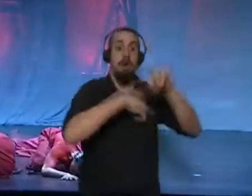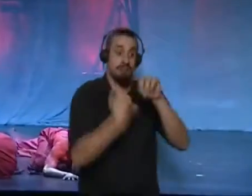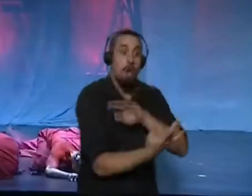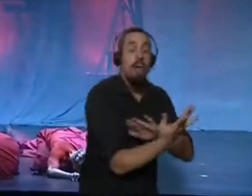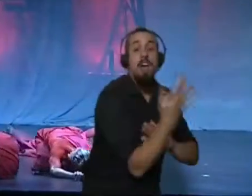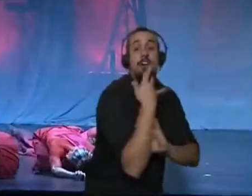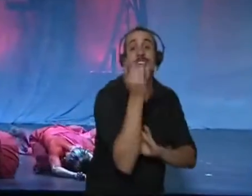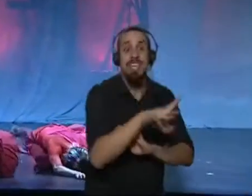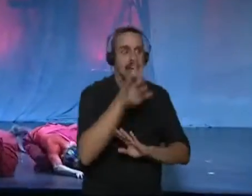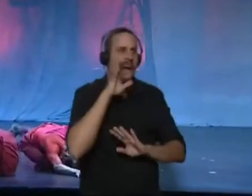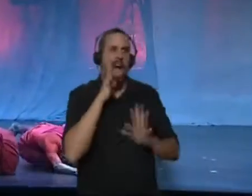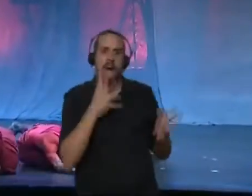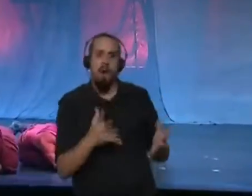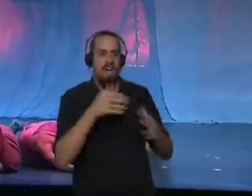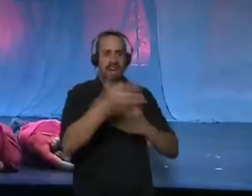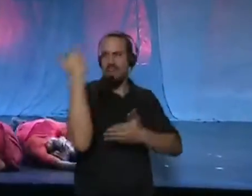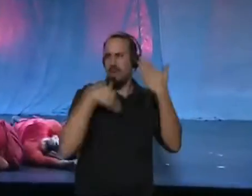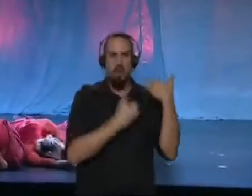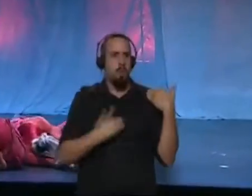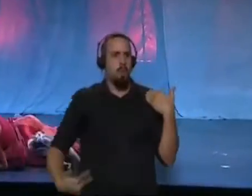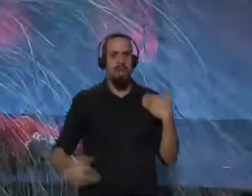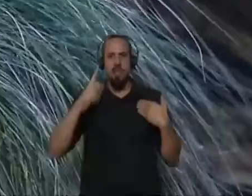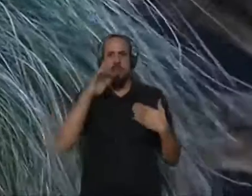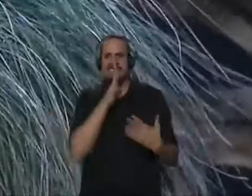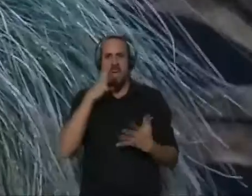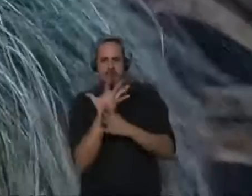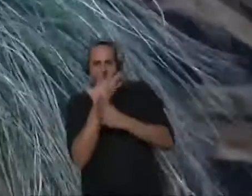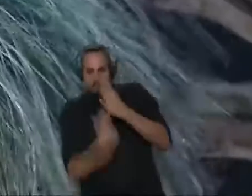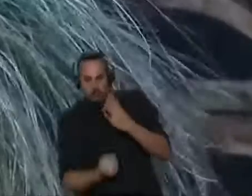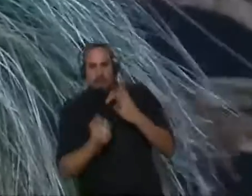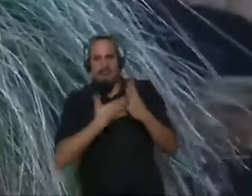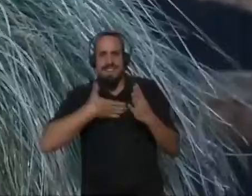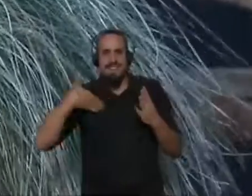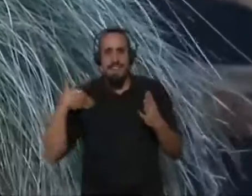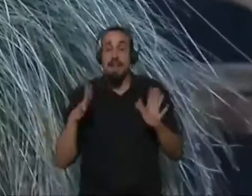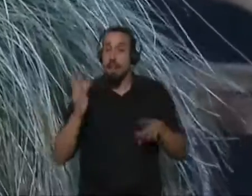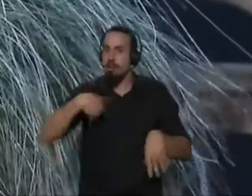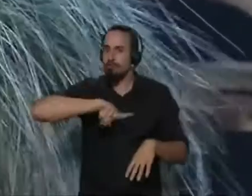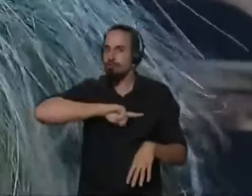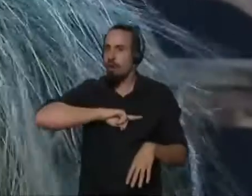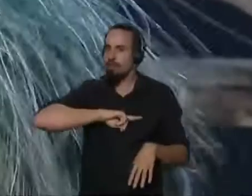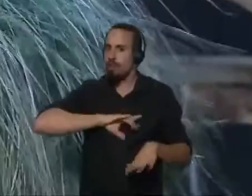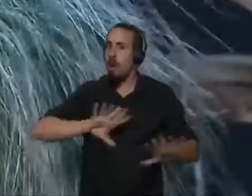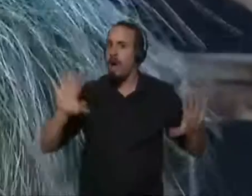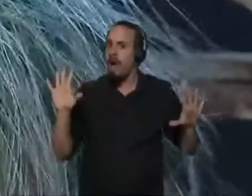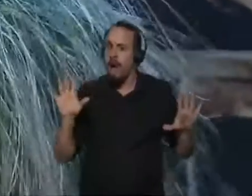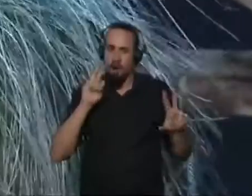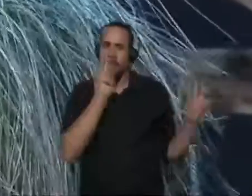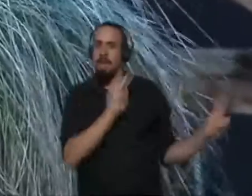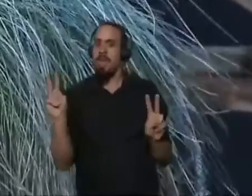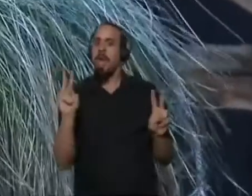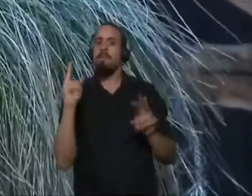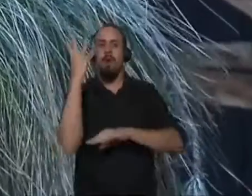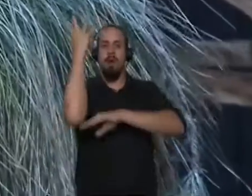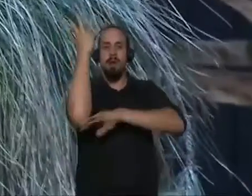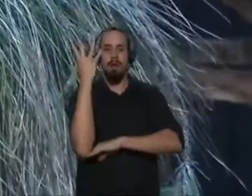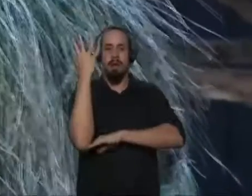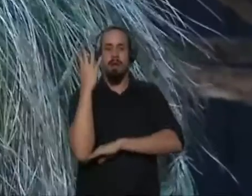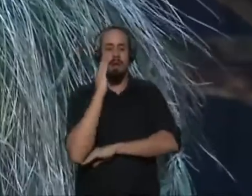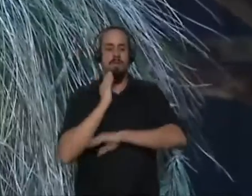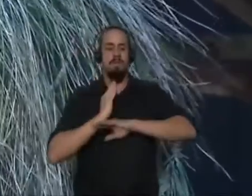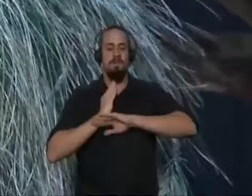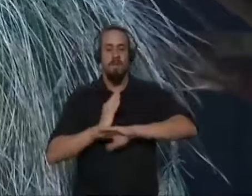ahora parecía querer tragárselo. Y que nosotros, pese a todo, seguíamos aquí.